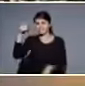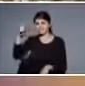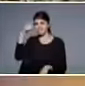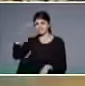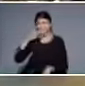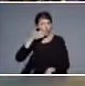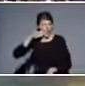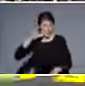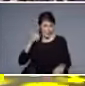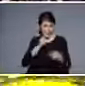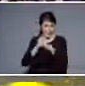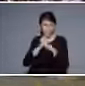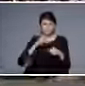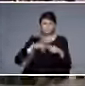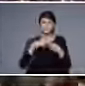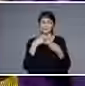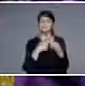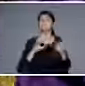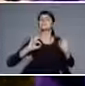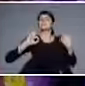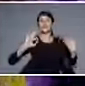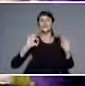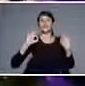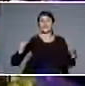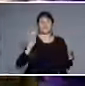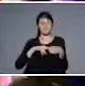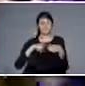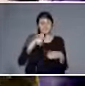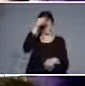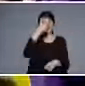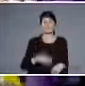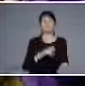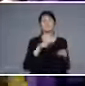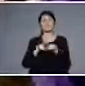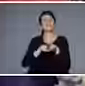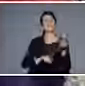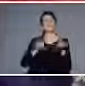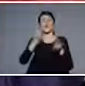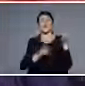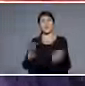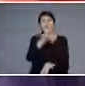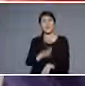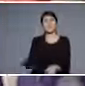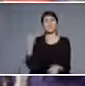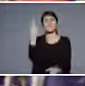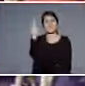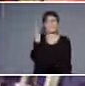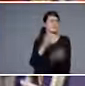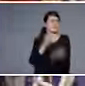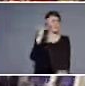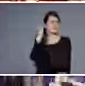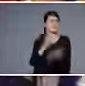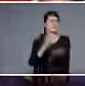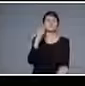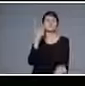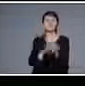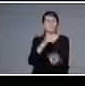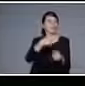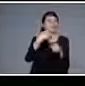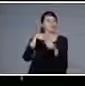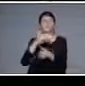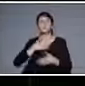se muriera y es así. Soy criticona y lo repetiré mil veces. Que pase lo